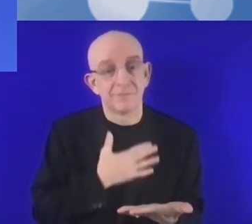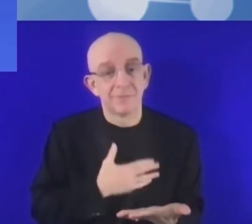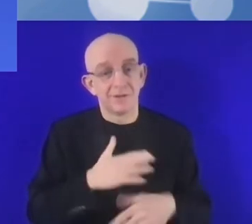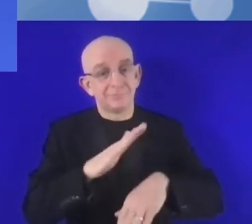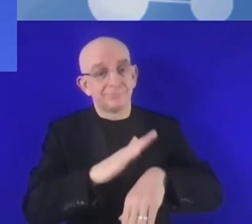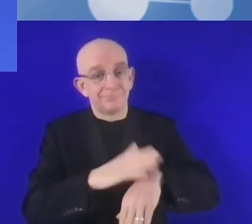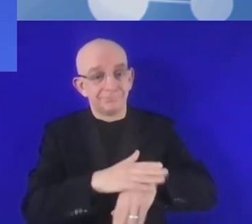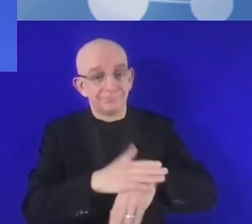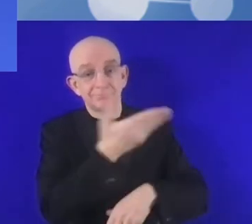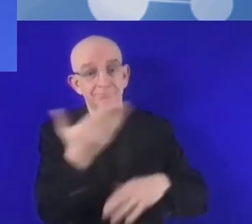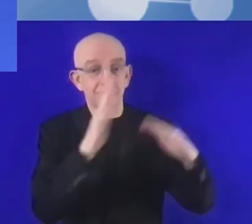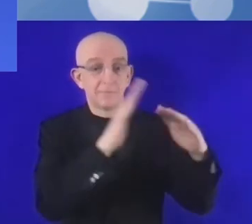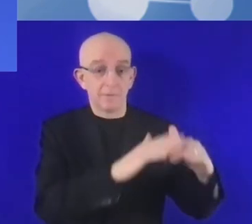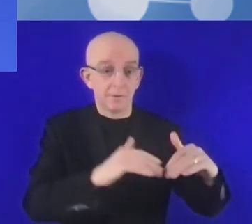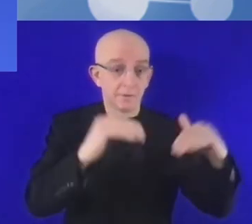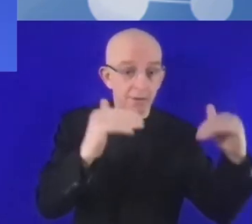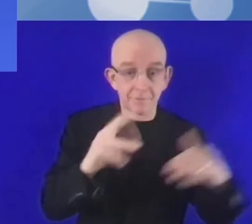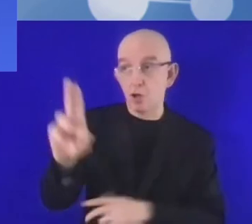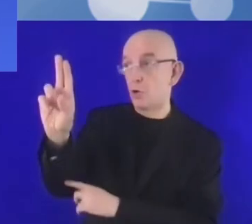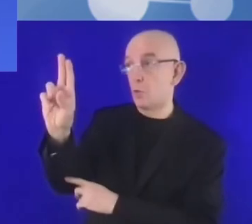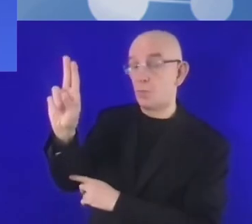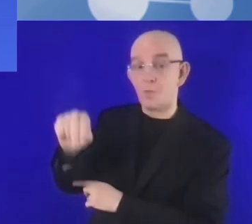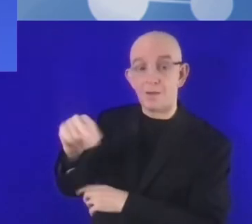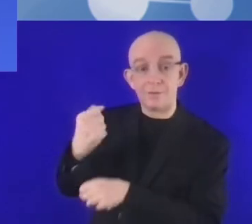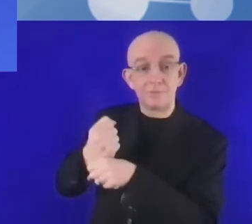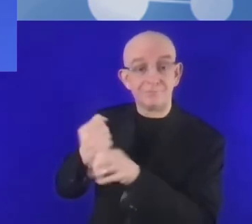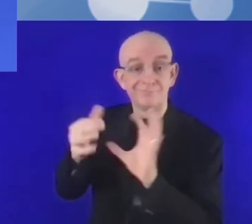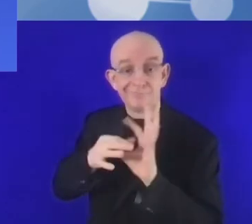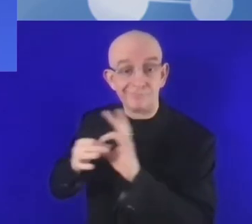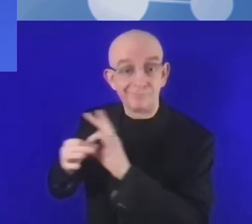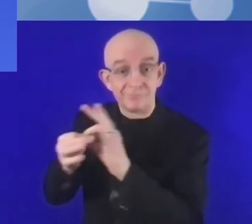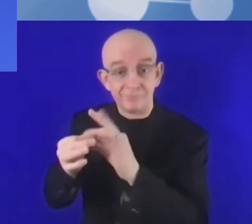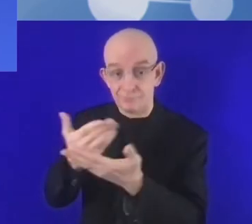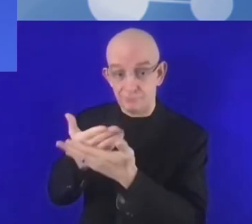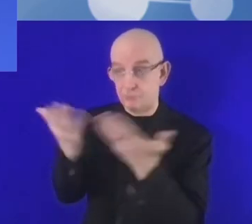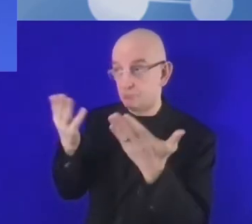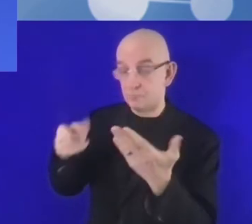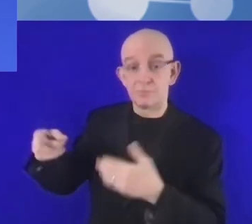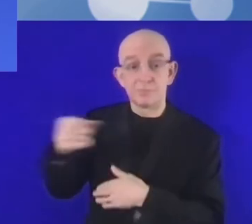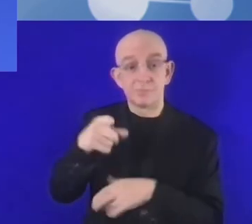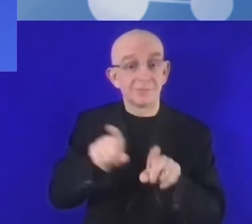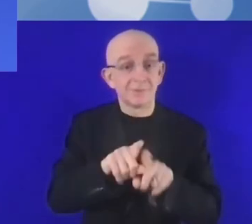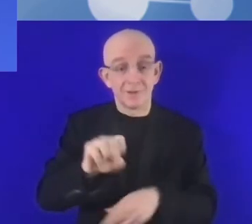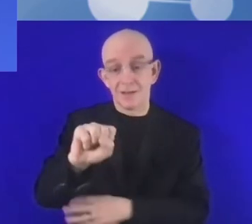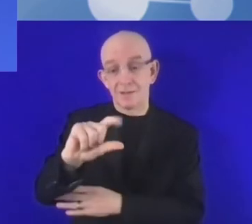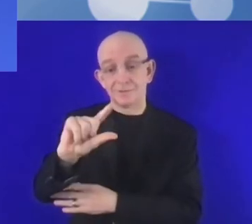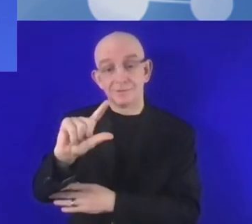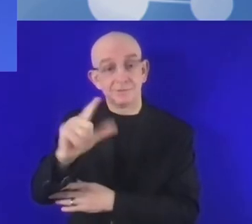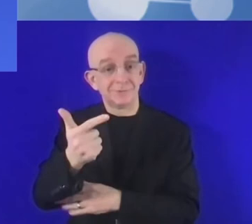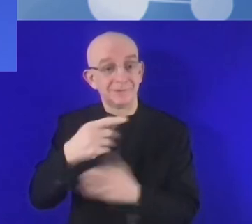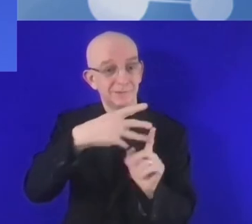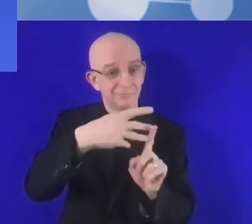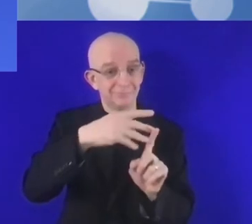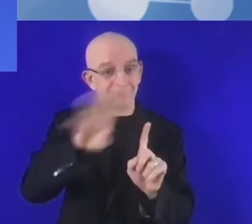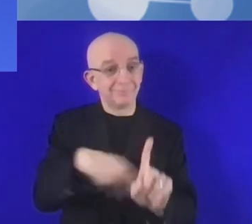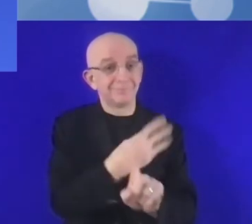Deseo que los gobiernos de los diferentes países, como también organizaciones como la ONU,